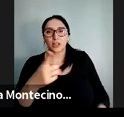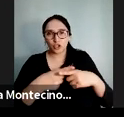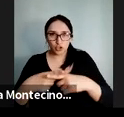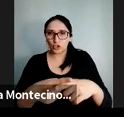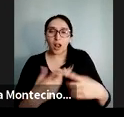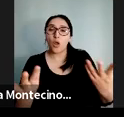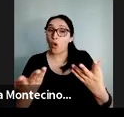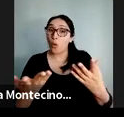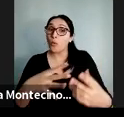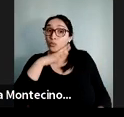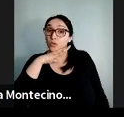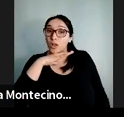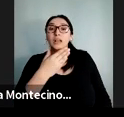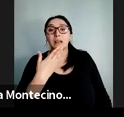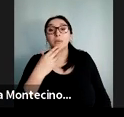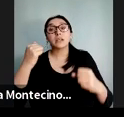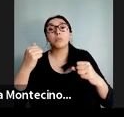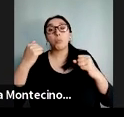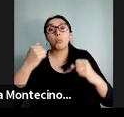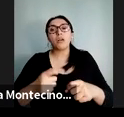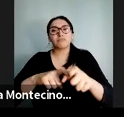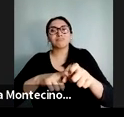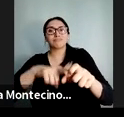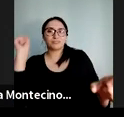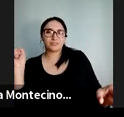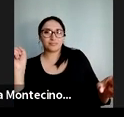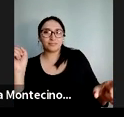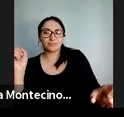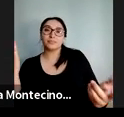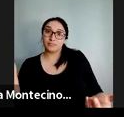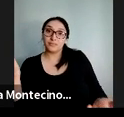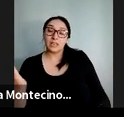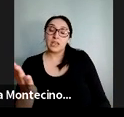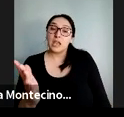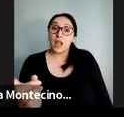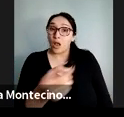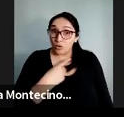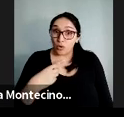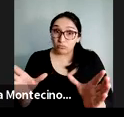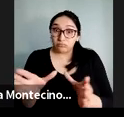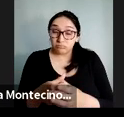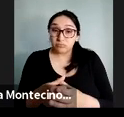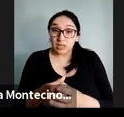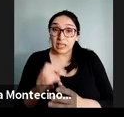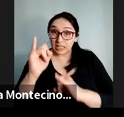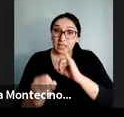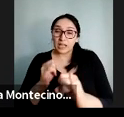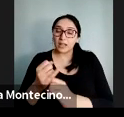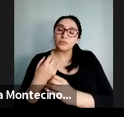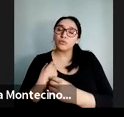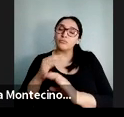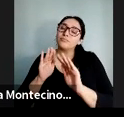si podemos deshacer estos contratos en algún momento. A las colectivas que funcionan a través de Internet les recomendaría